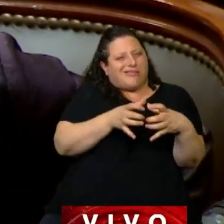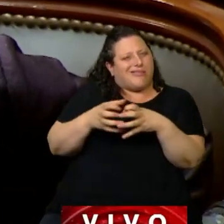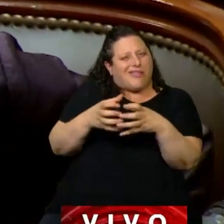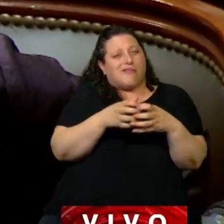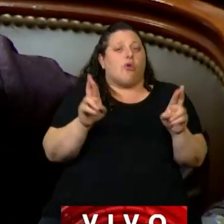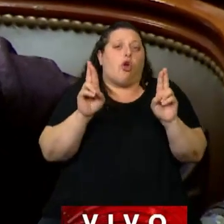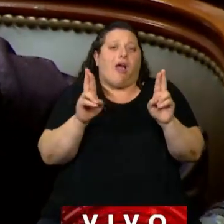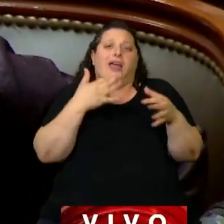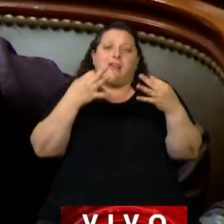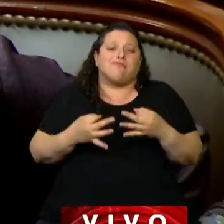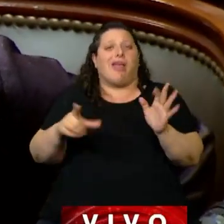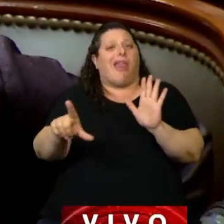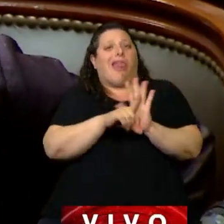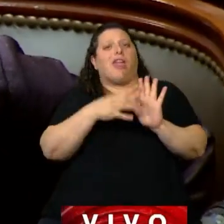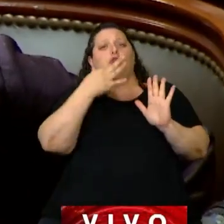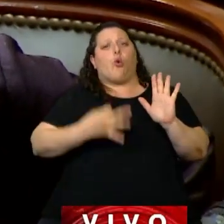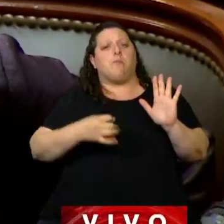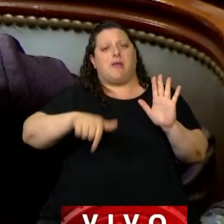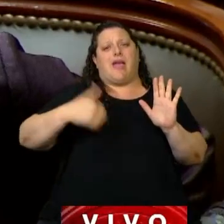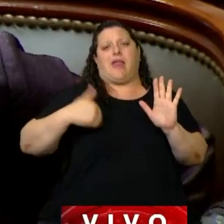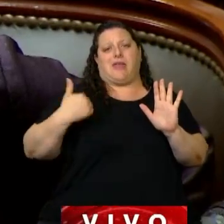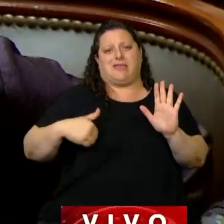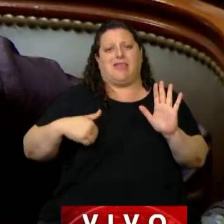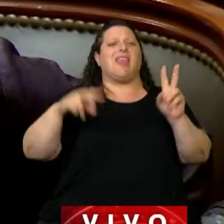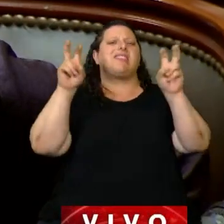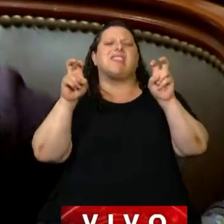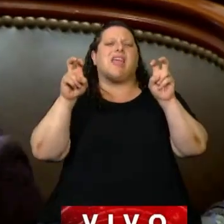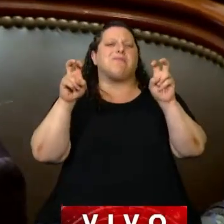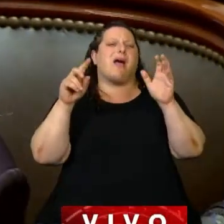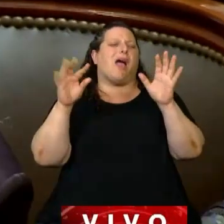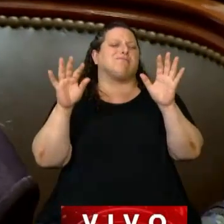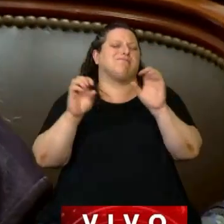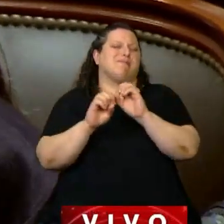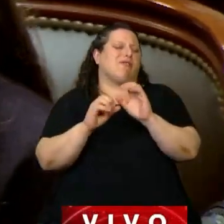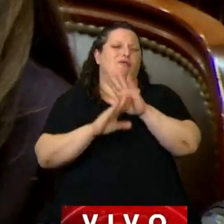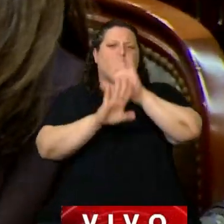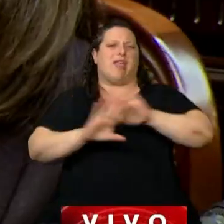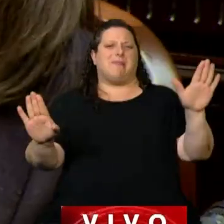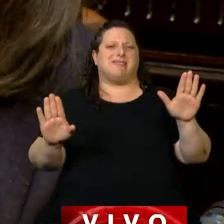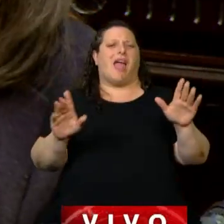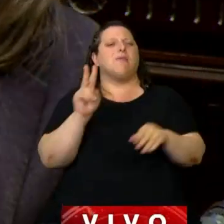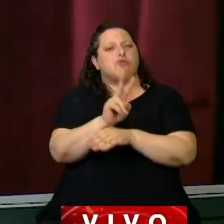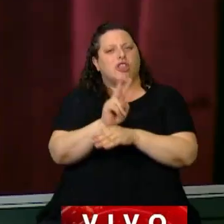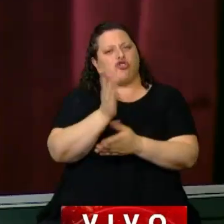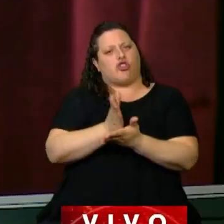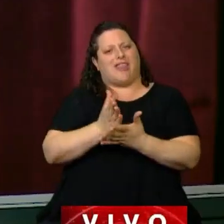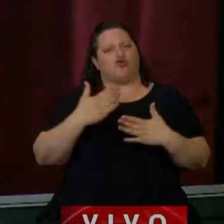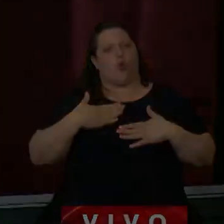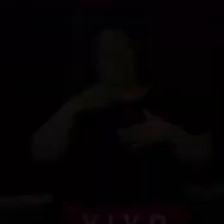que espera ser cumplida en la Argentina en un tema clave que es la protección de los Derechos Humanos en Argentina gracias Gracias